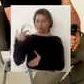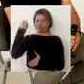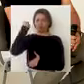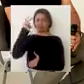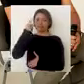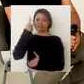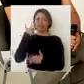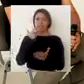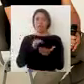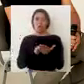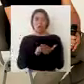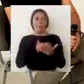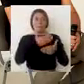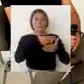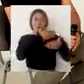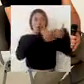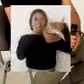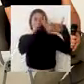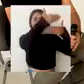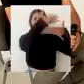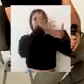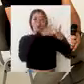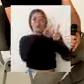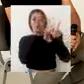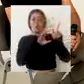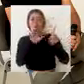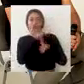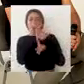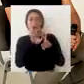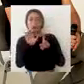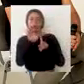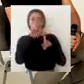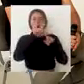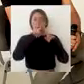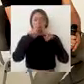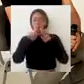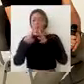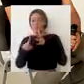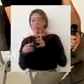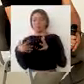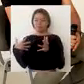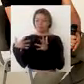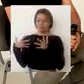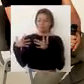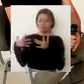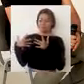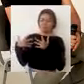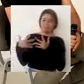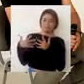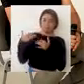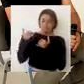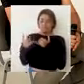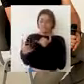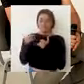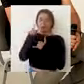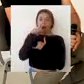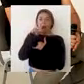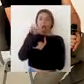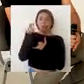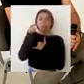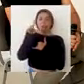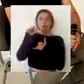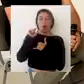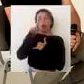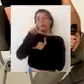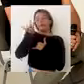los murales de diferentes culturas, pero ya más cercano en el tiempo, a partir del siglo, de finales del siglo XIX, comienzan a